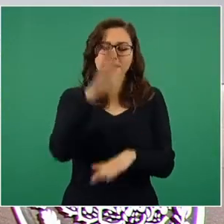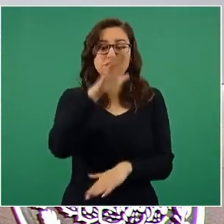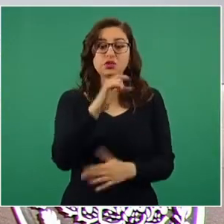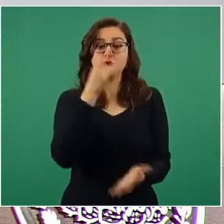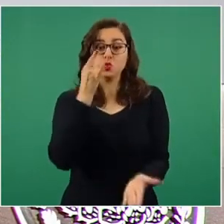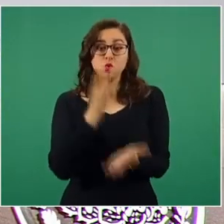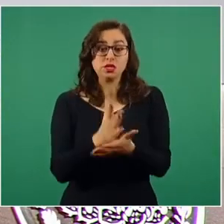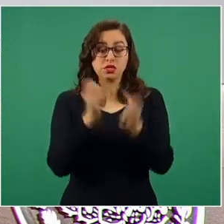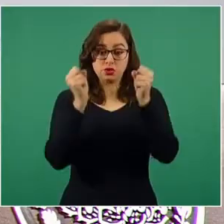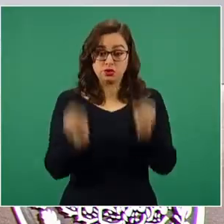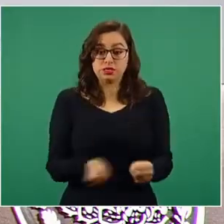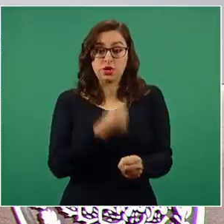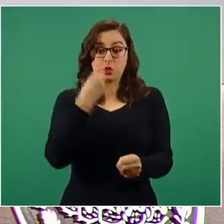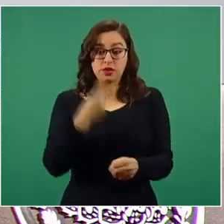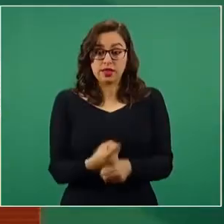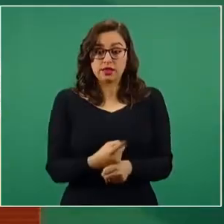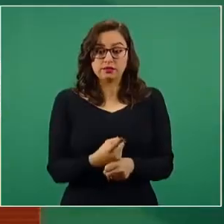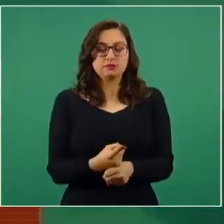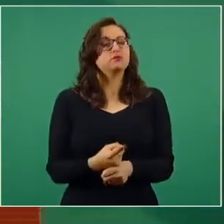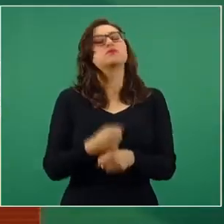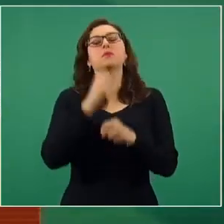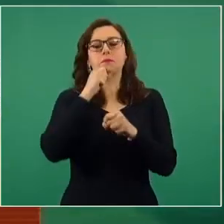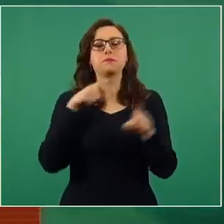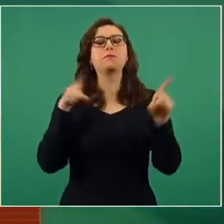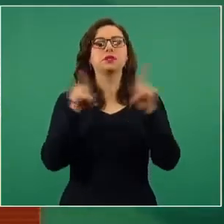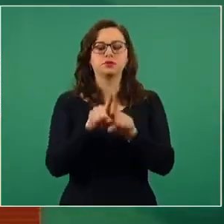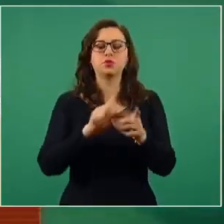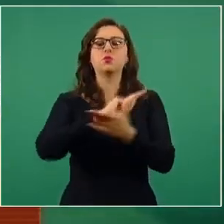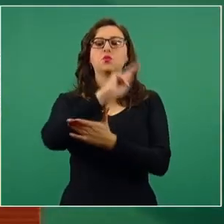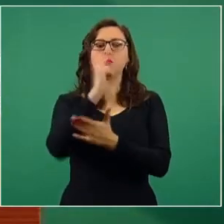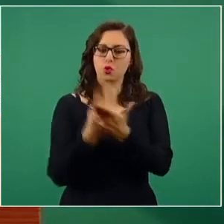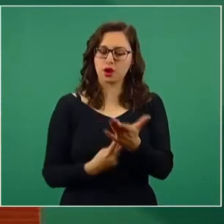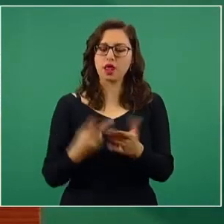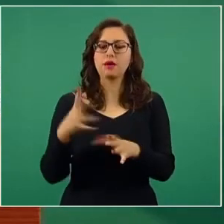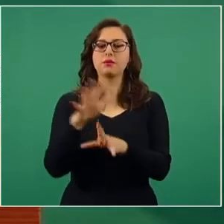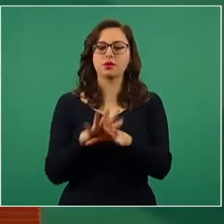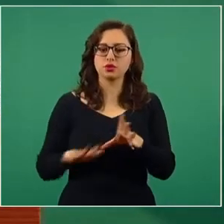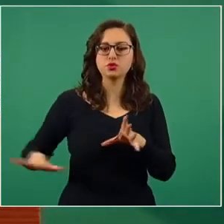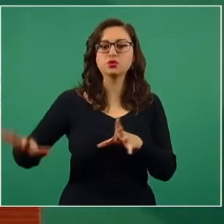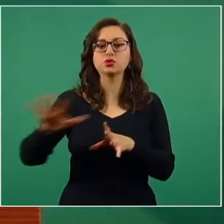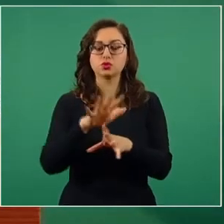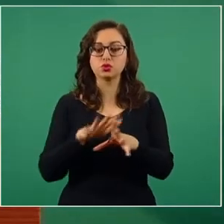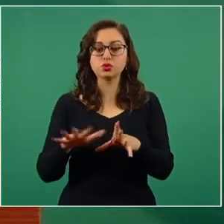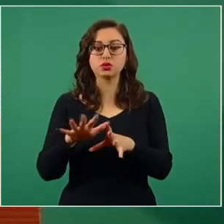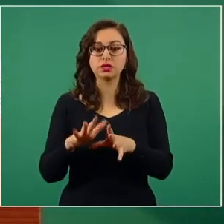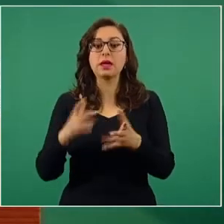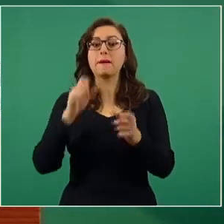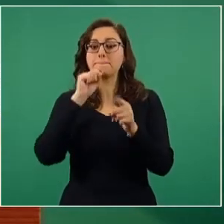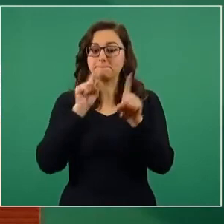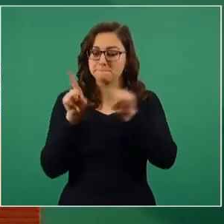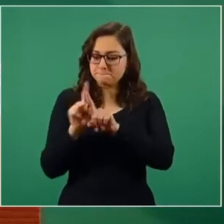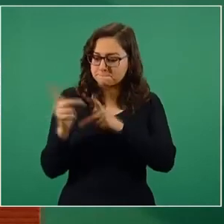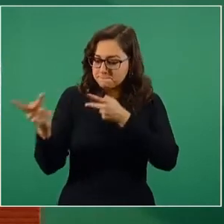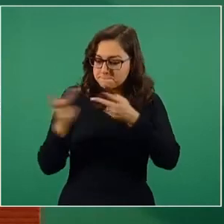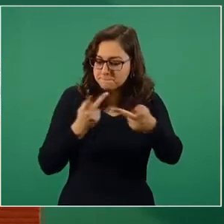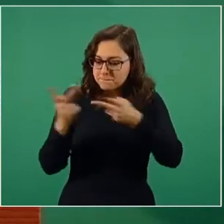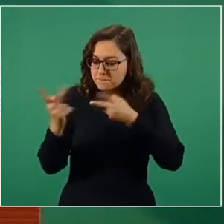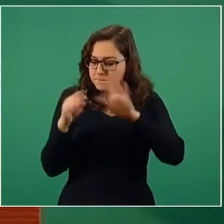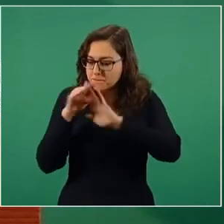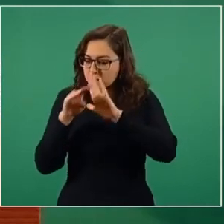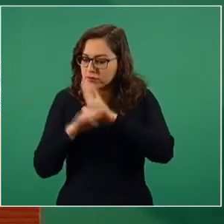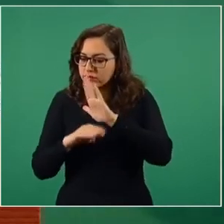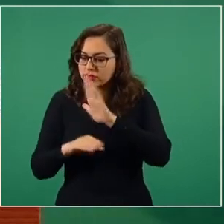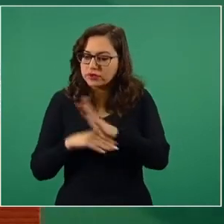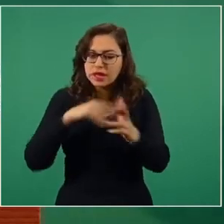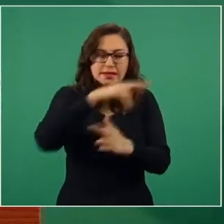de seguridad, sino en la aplicación de programas sociales y estrategias territorializadas en